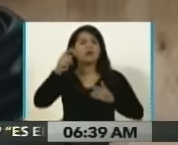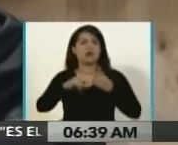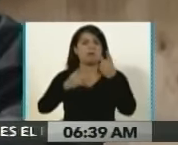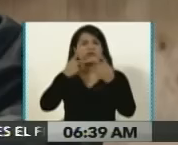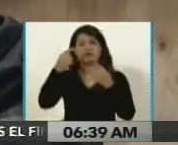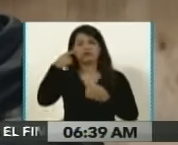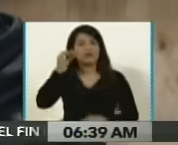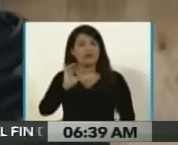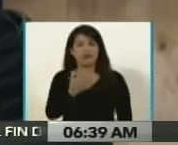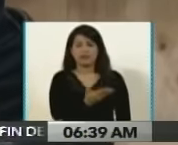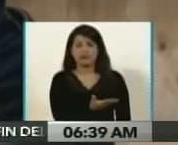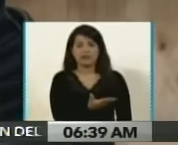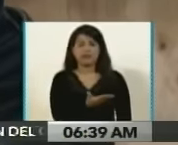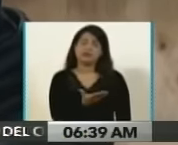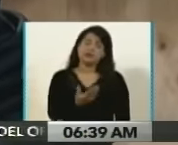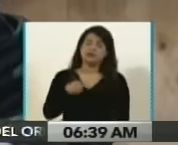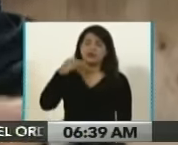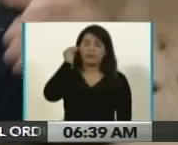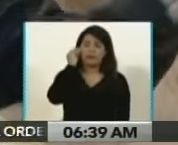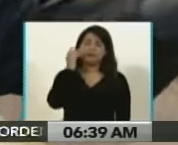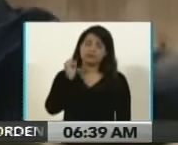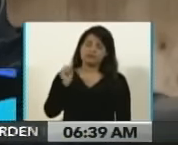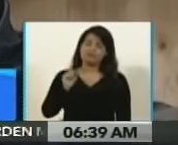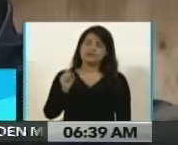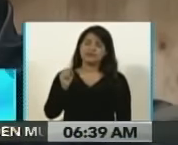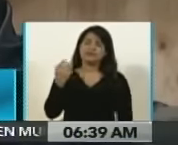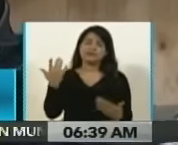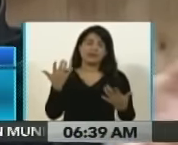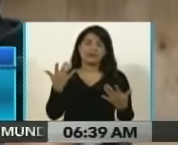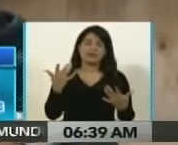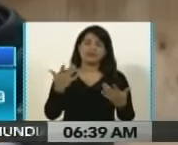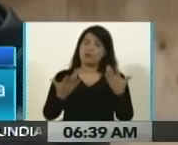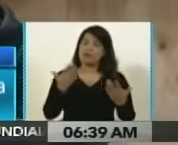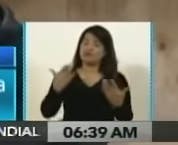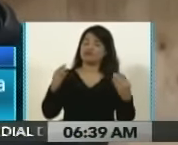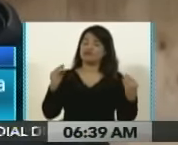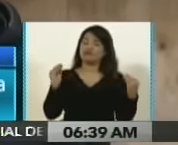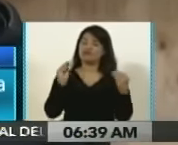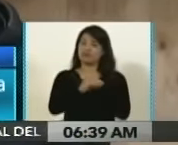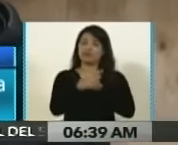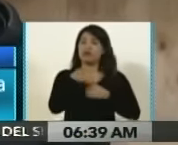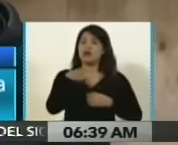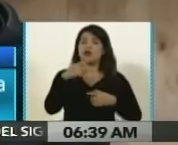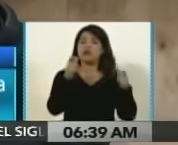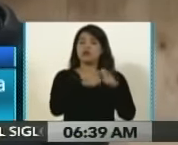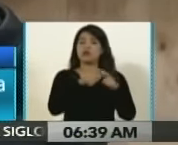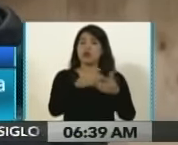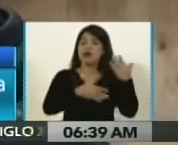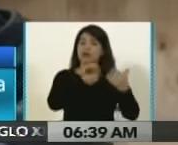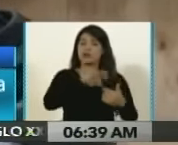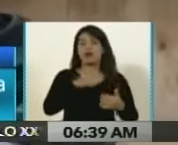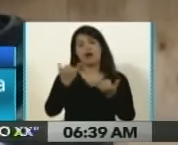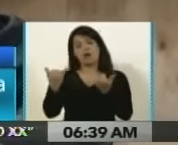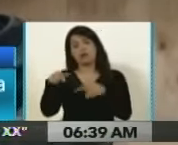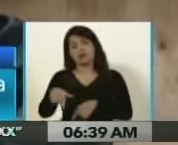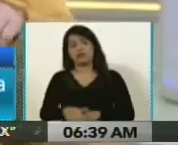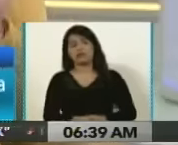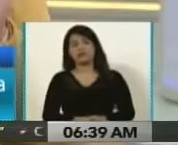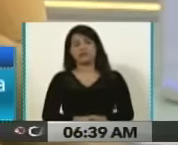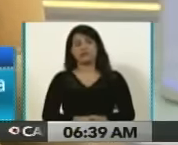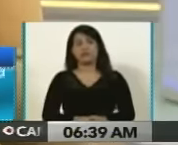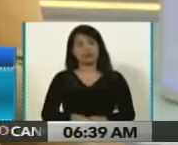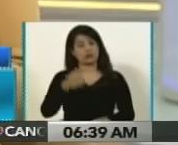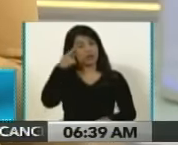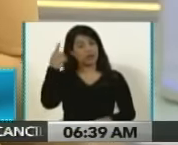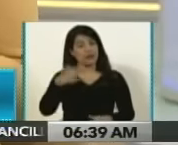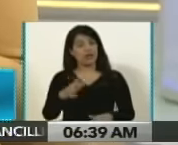¿no? Entonces es una gran diferencia entre la generación de esa época y la generación de ahora. Y es entonces una gran responsabilidad por los